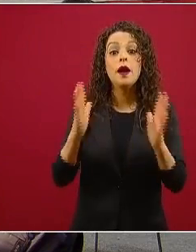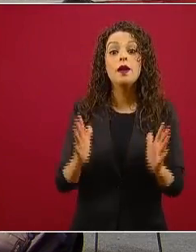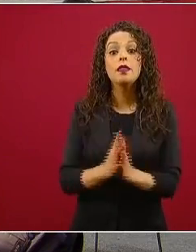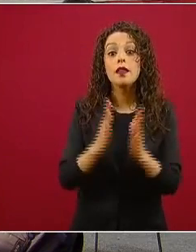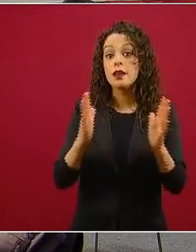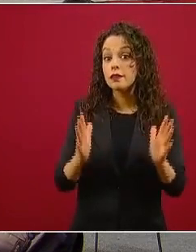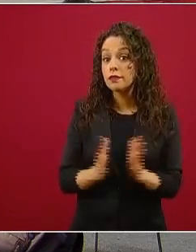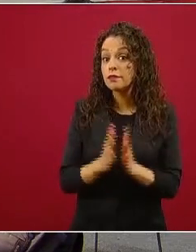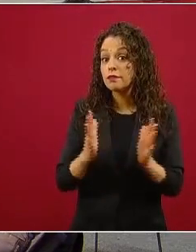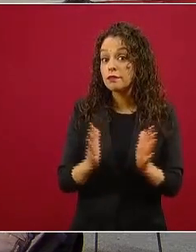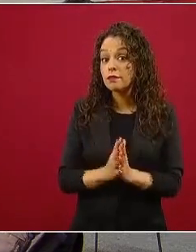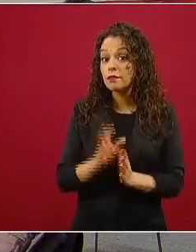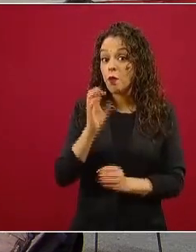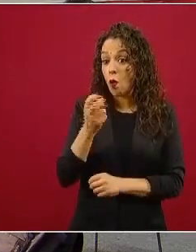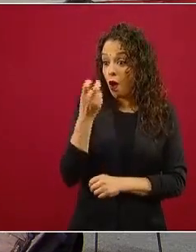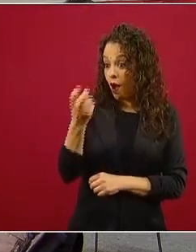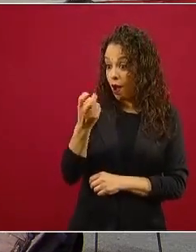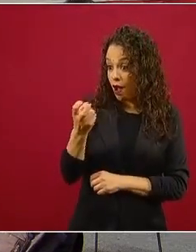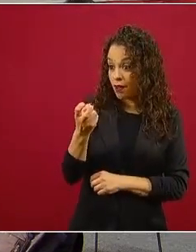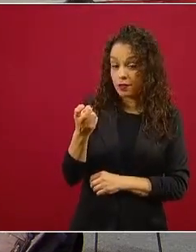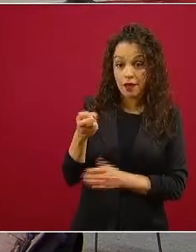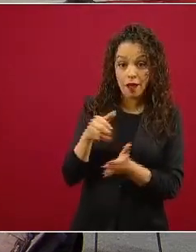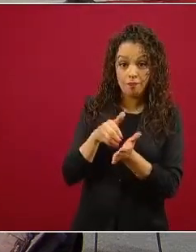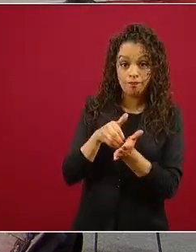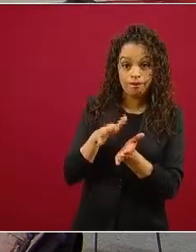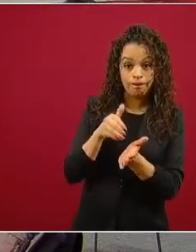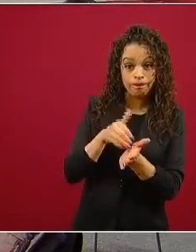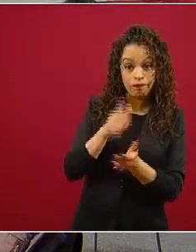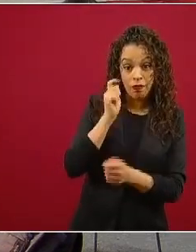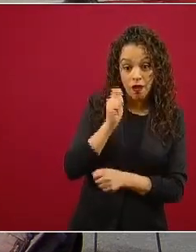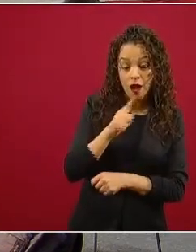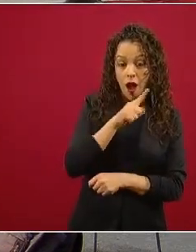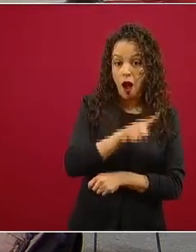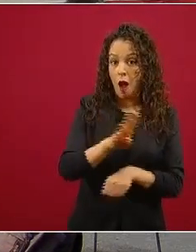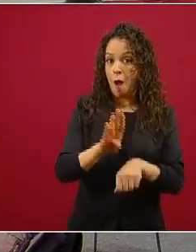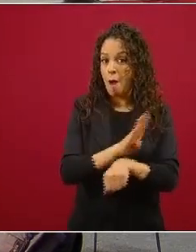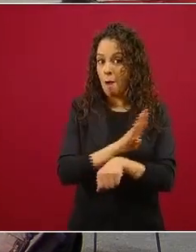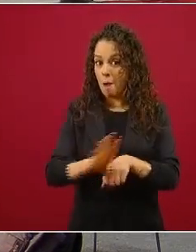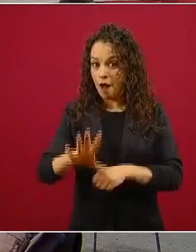o se hayan beneficiado de estos despojos a la nación mexicana.